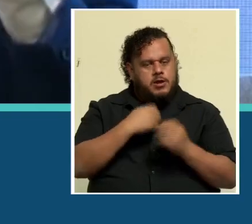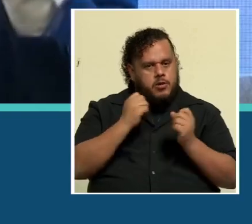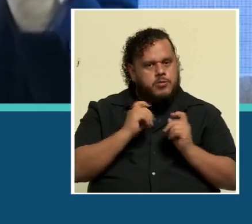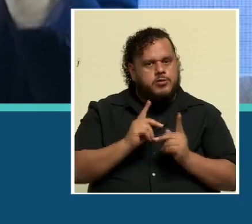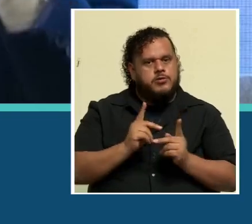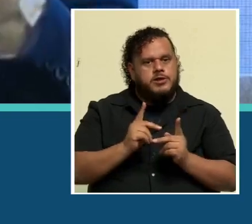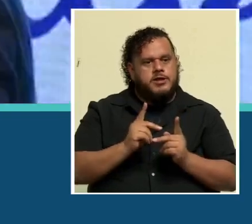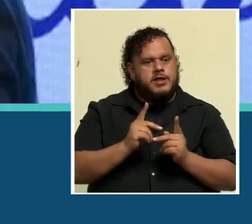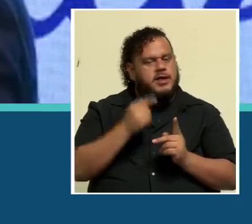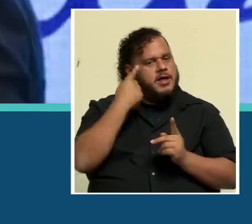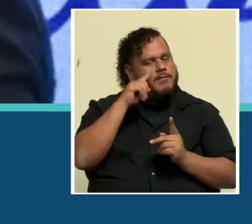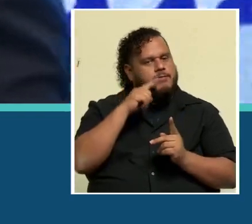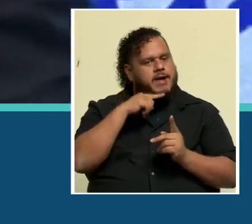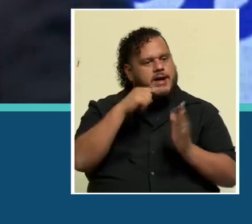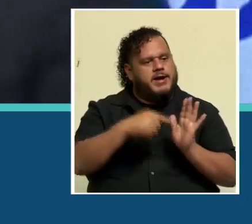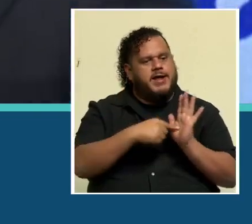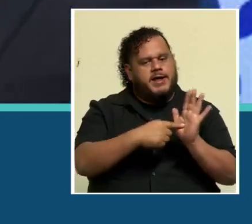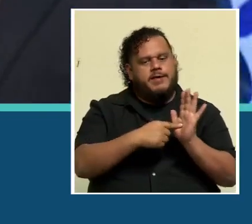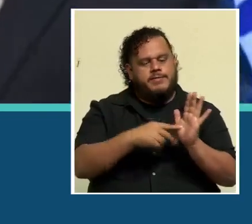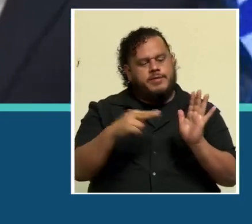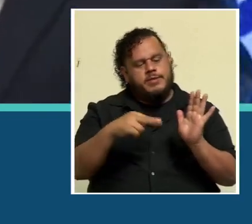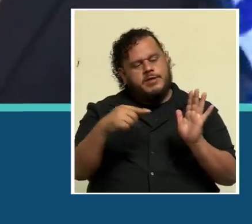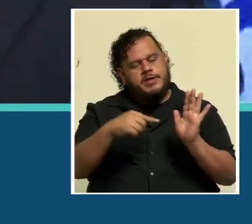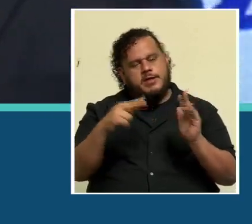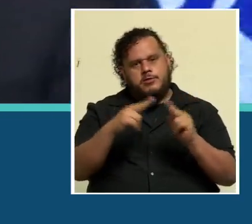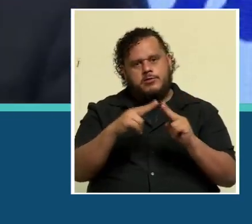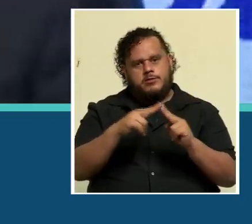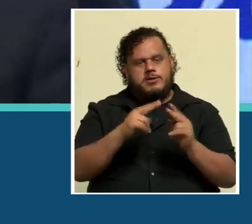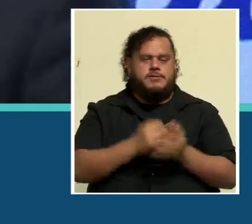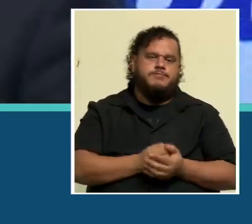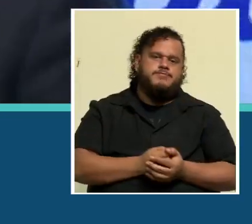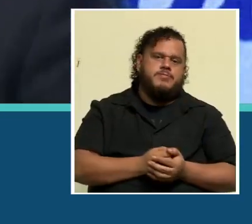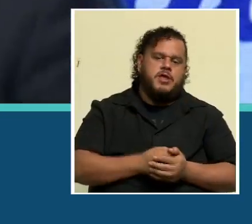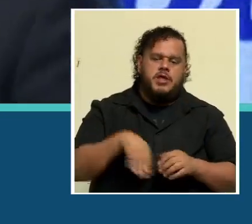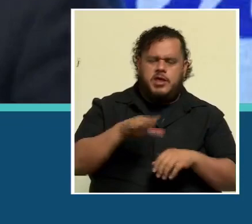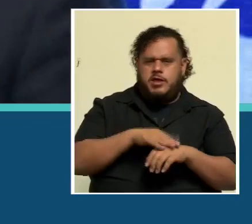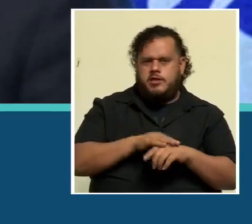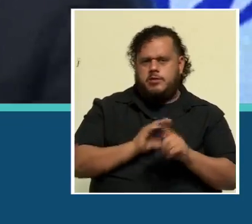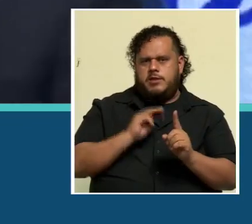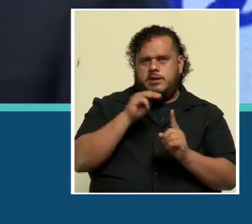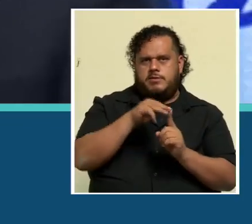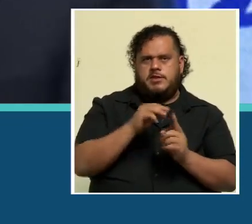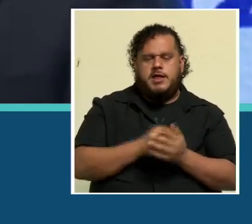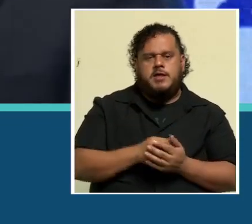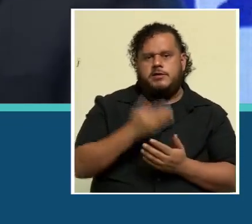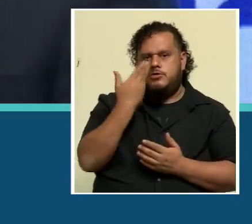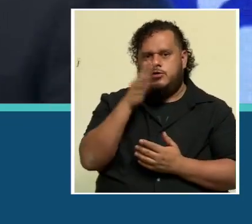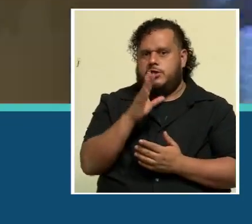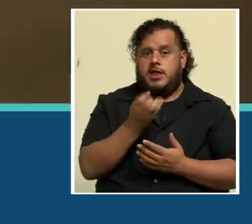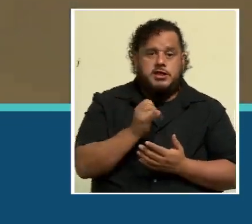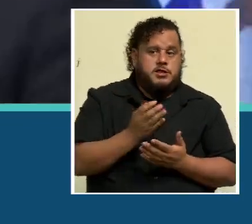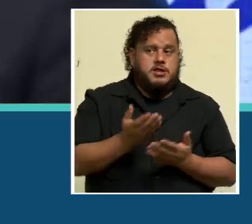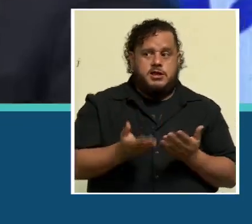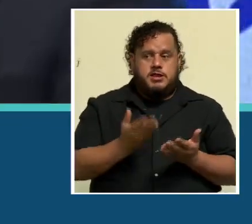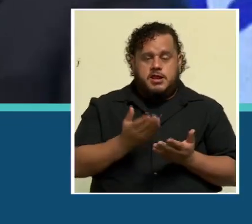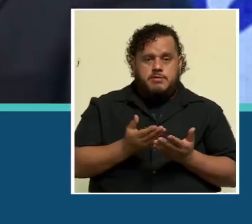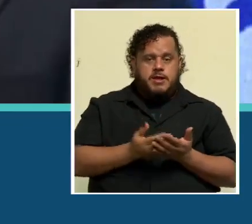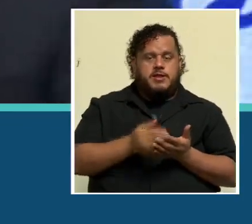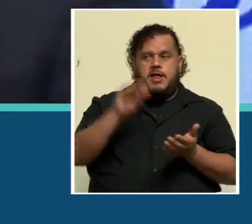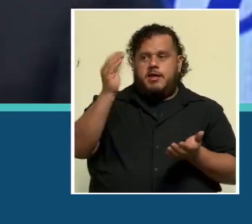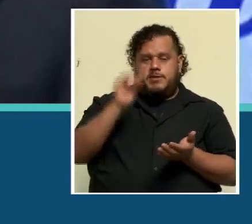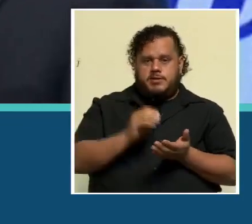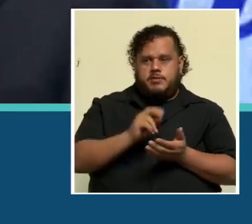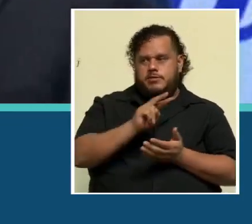oportunidades para darse a conocer a la ciudadanía. En cuanto al mensaje, don Ronald, y no sé si hay tal vez, y pues minimizamos de